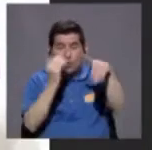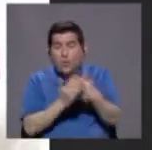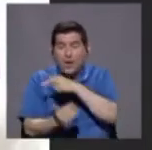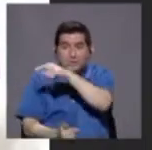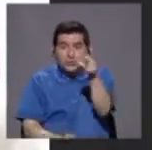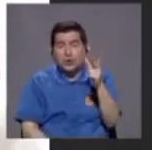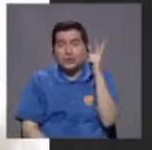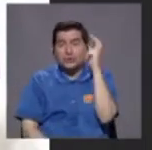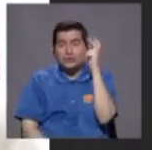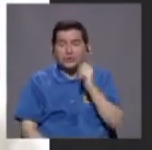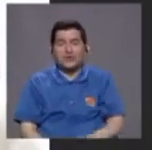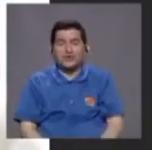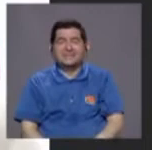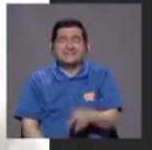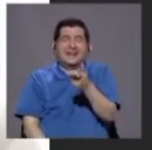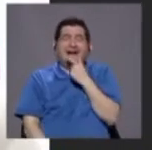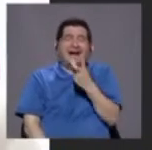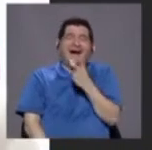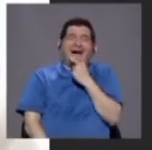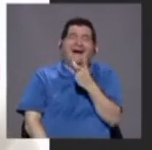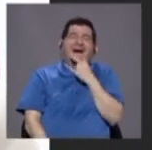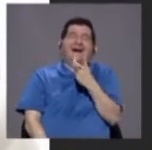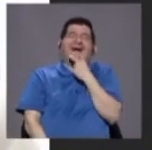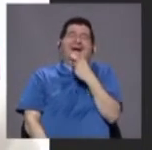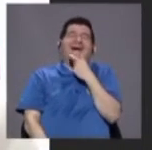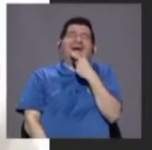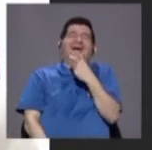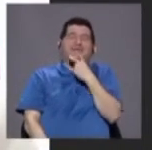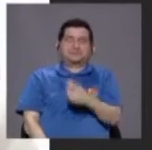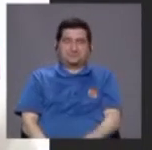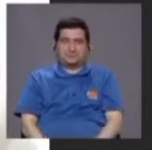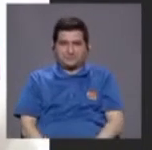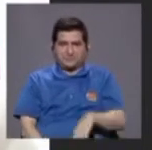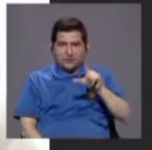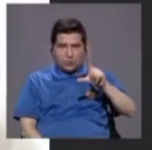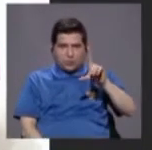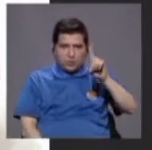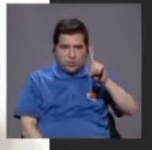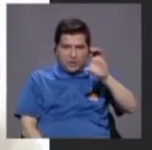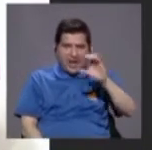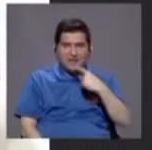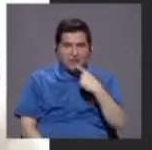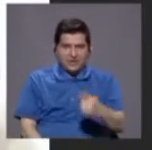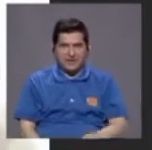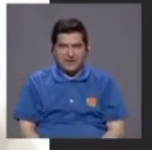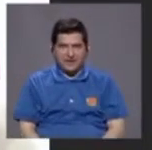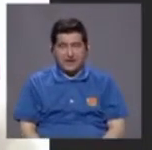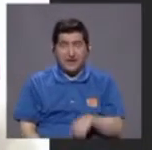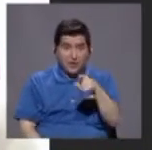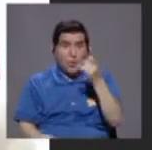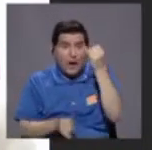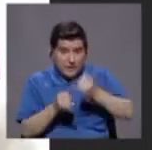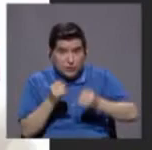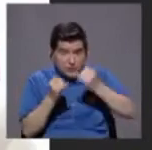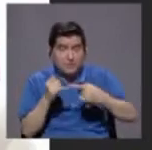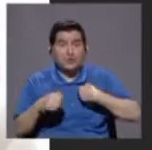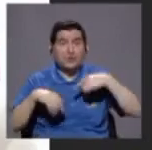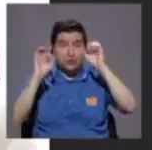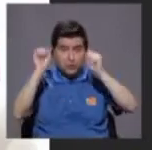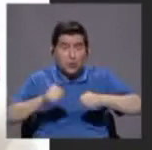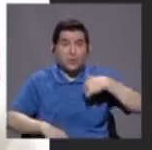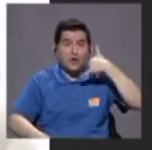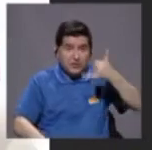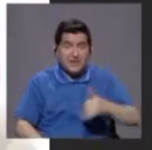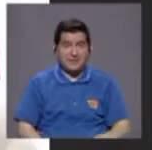hubo un estruendo de risa. Y entonces Luis Donaldo se acercó y me dijo, oye, cuando termines puedo llamar yo